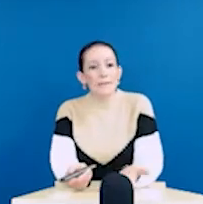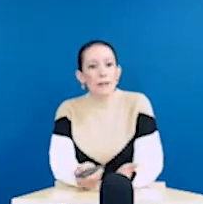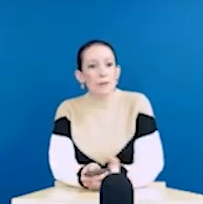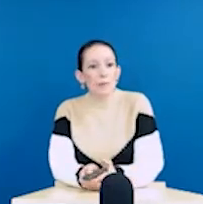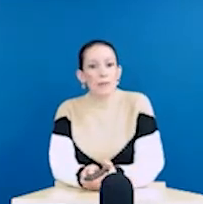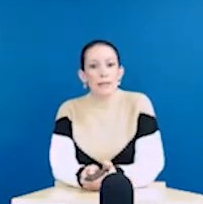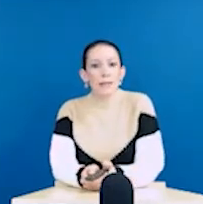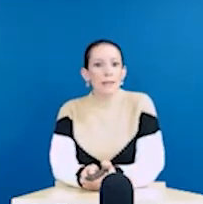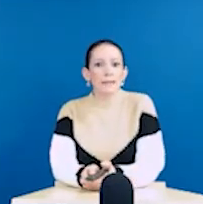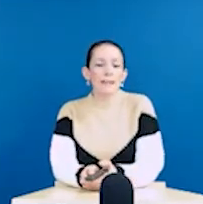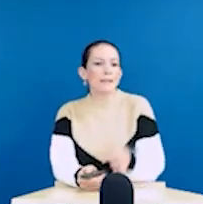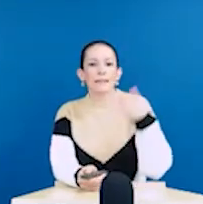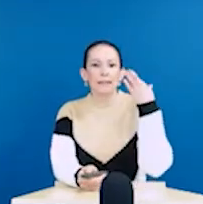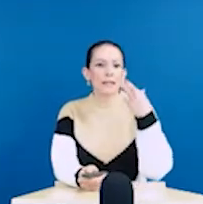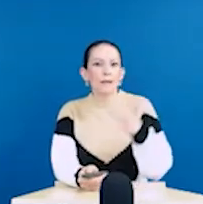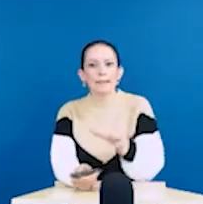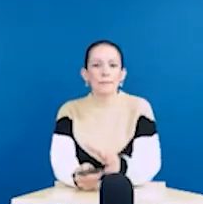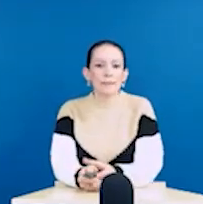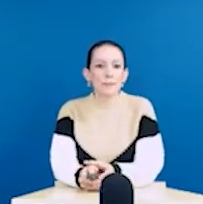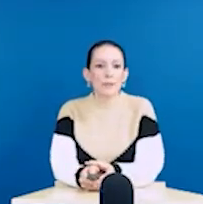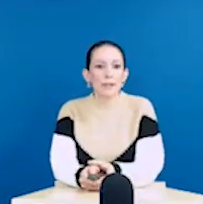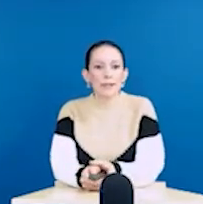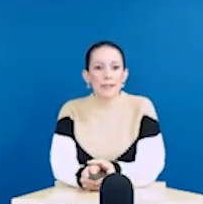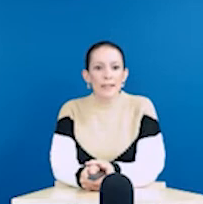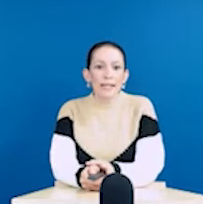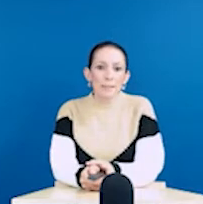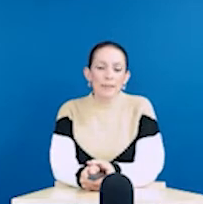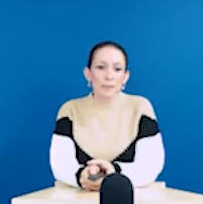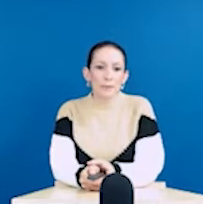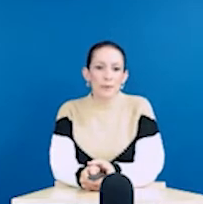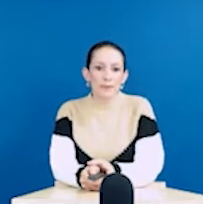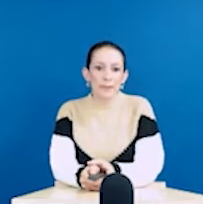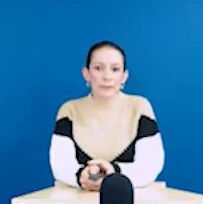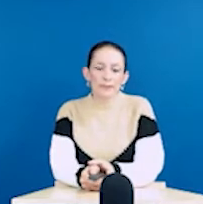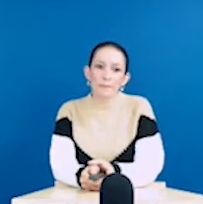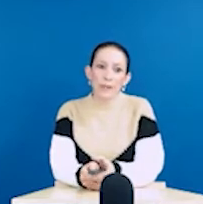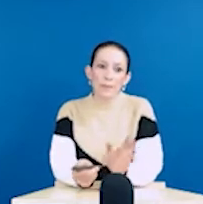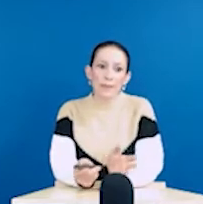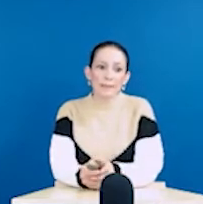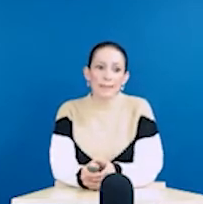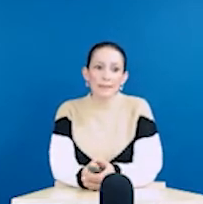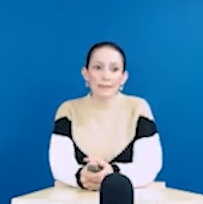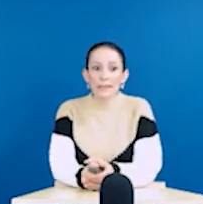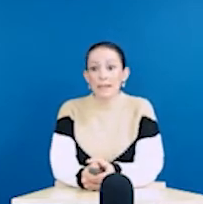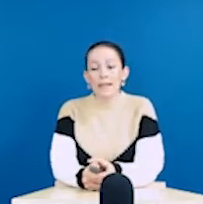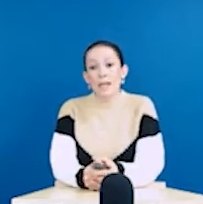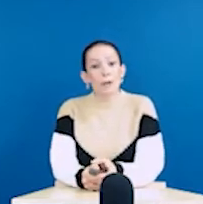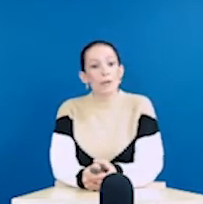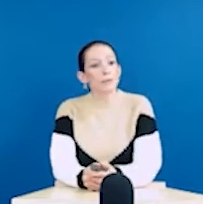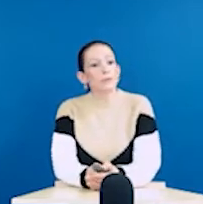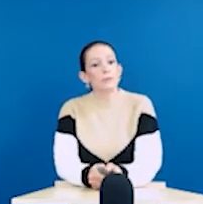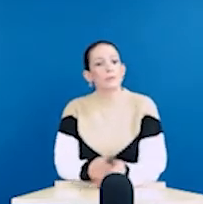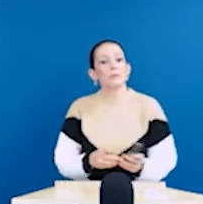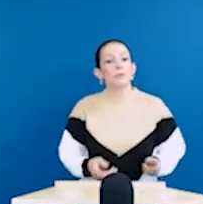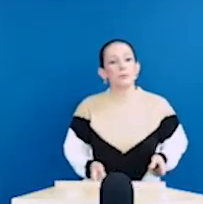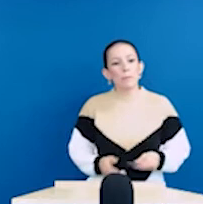manera cefalocaudal, ¿qué quiere decir? Desde la cabeza empezamos a ver qué le pasa a nuestros pacientes. En primera instancia sería